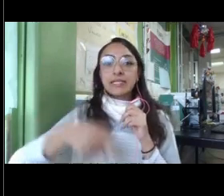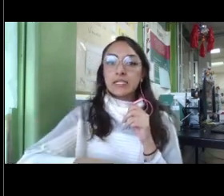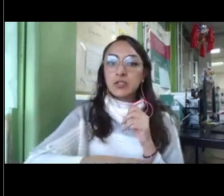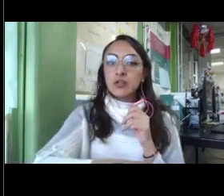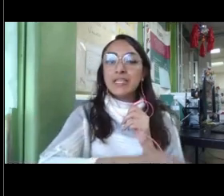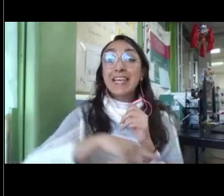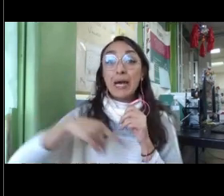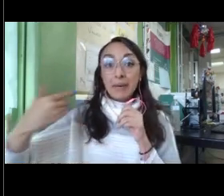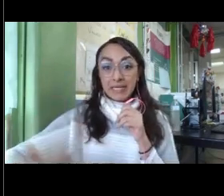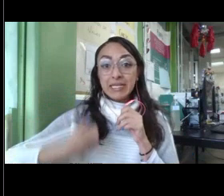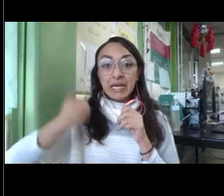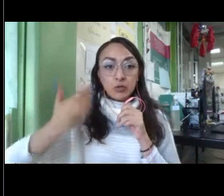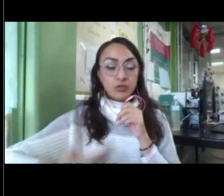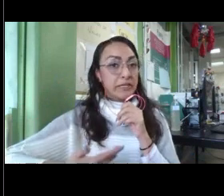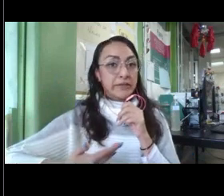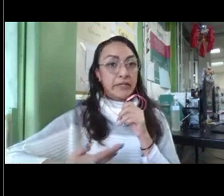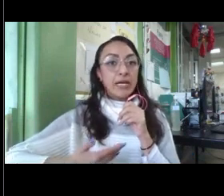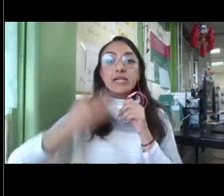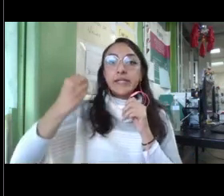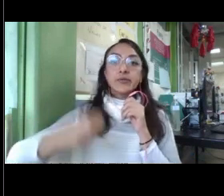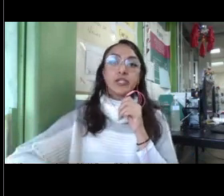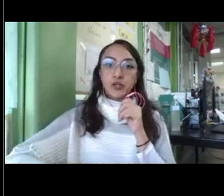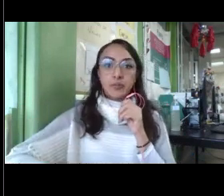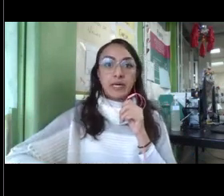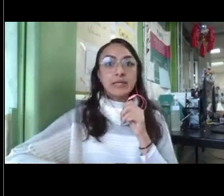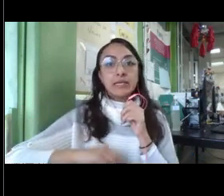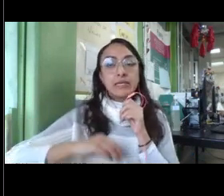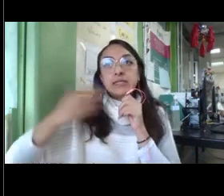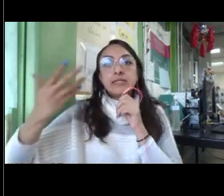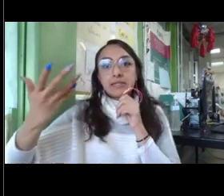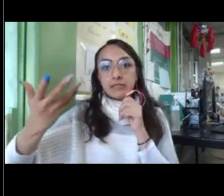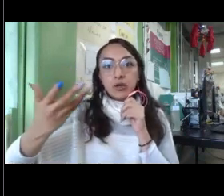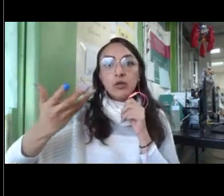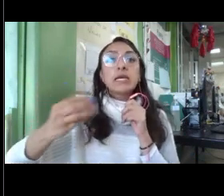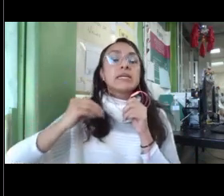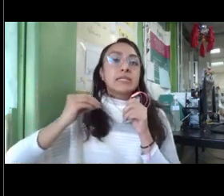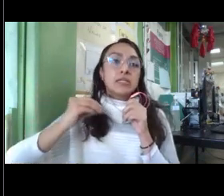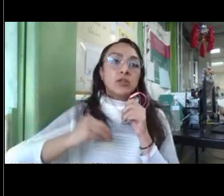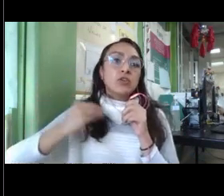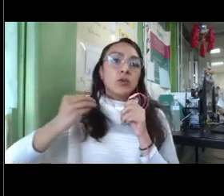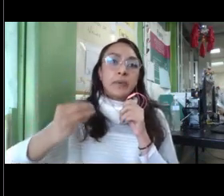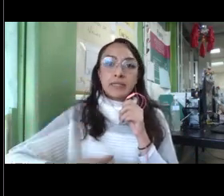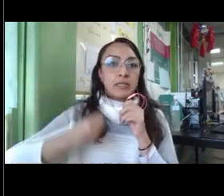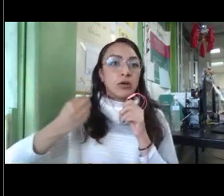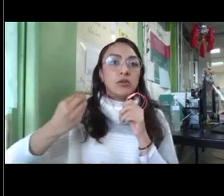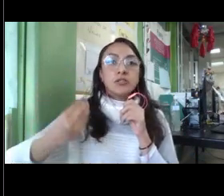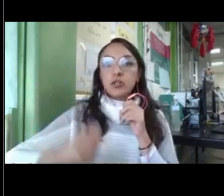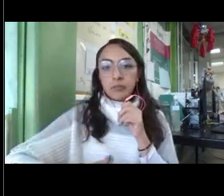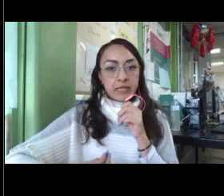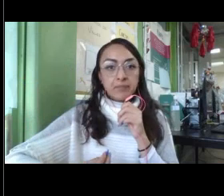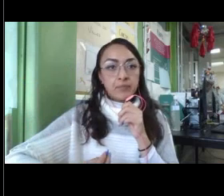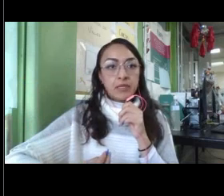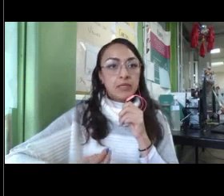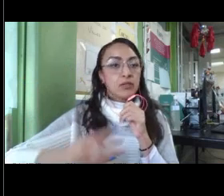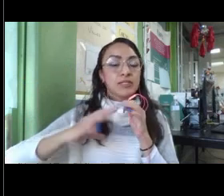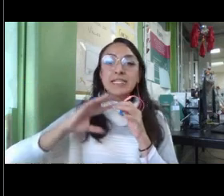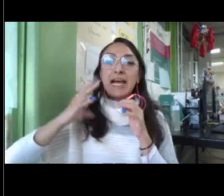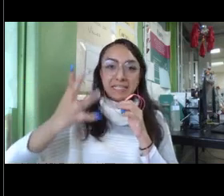de la interacción y de la práctica constante, al ser un idioma distinto, si yo no practico, se